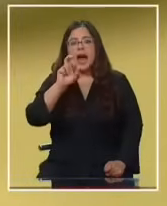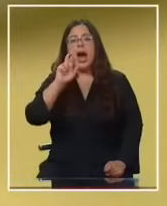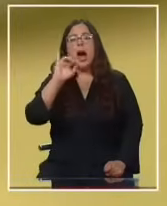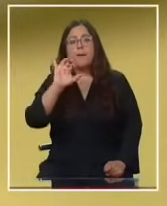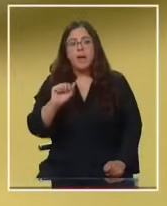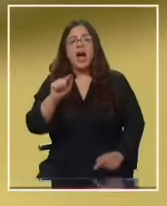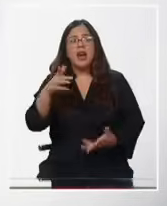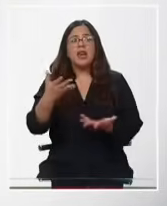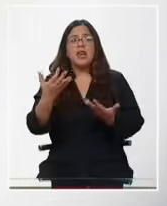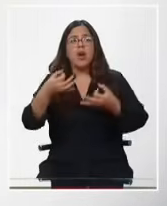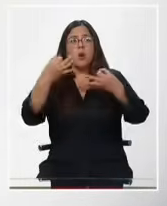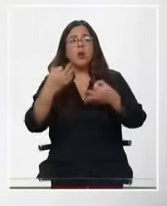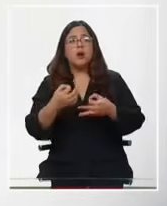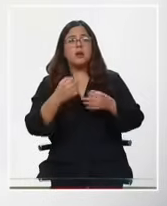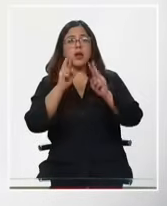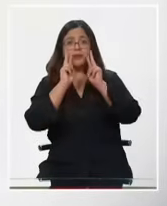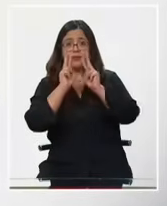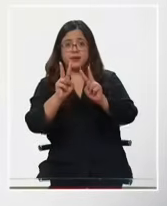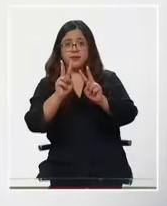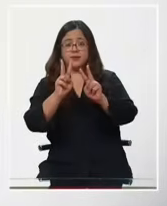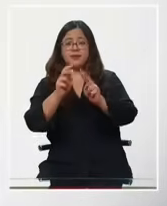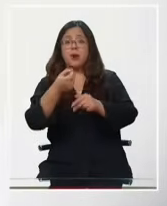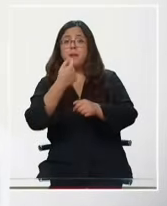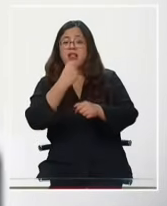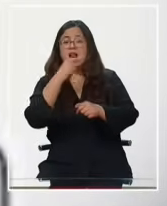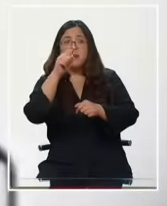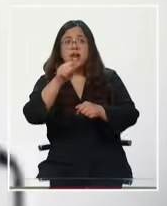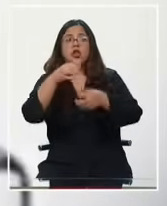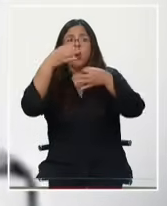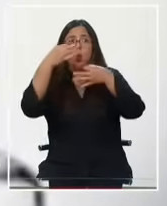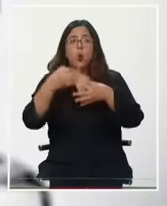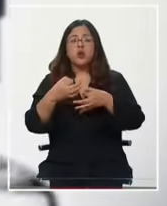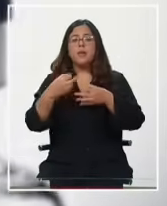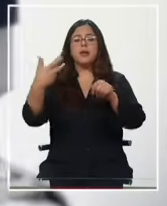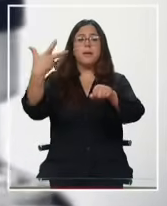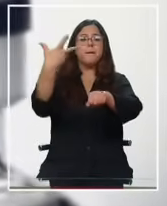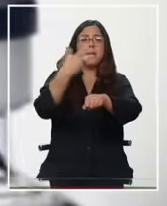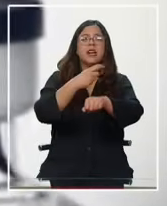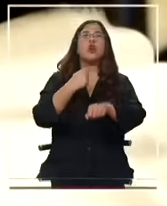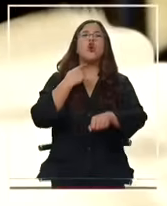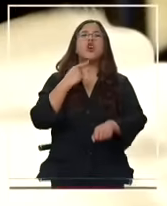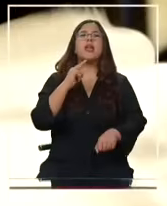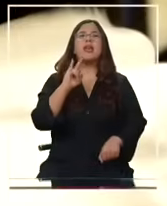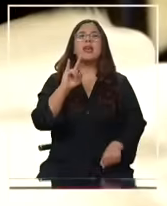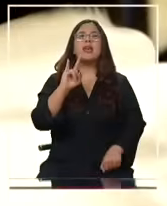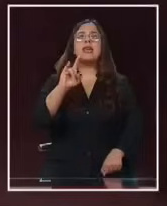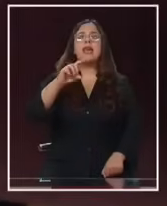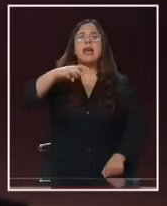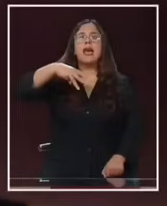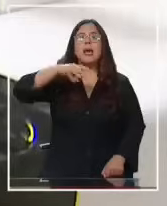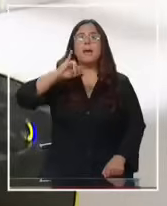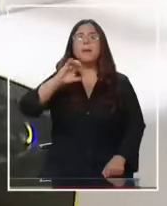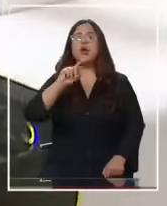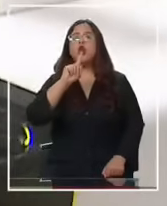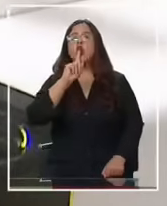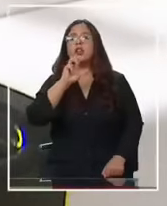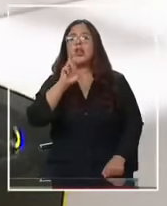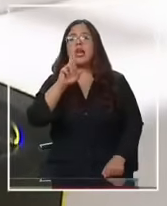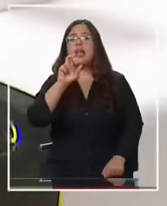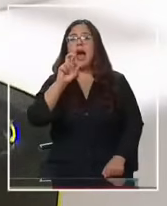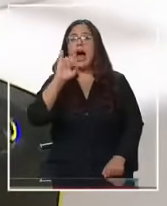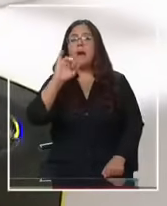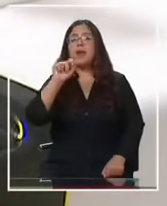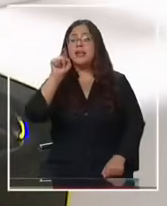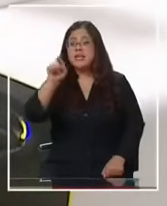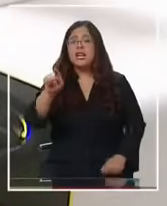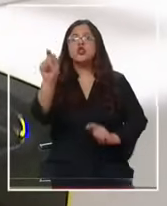inmunoterapia con el medicamento pembrolizumab, que se aplica en conjunto con la quimioterapia y que algunos expertos apuntan como el